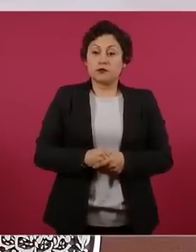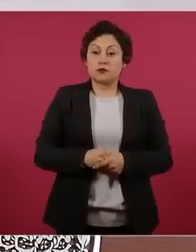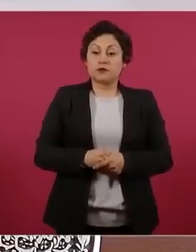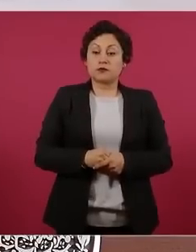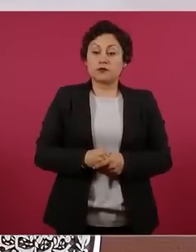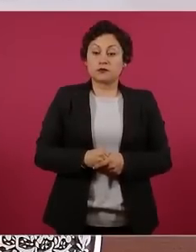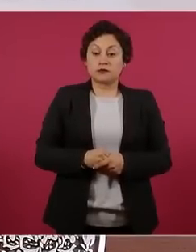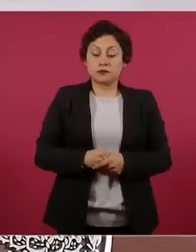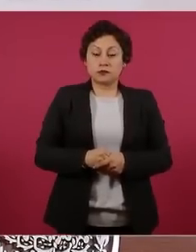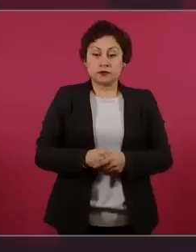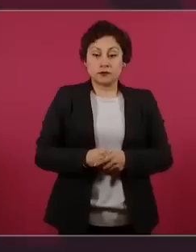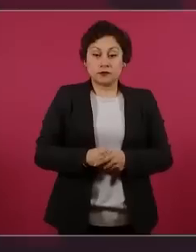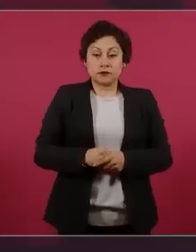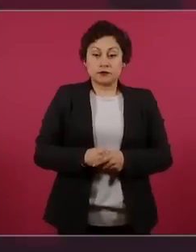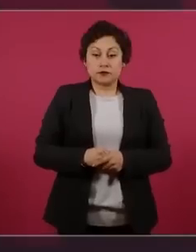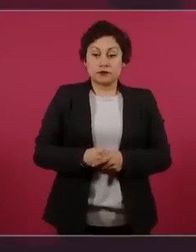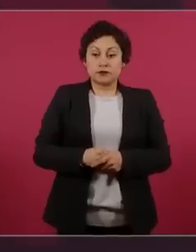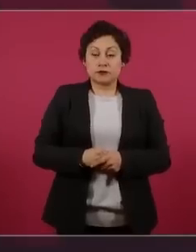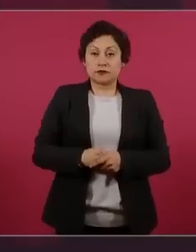aún con todo eso,